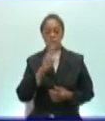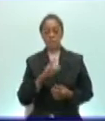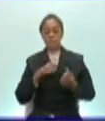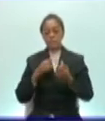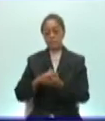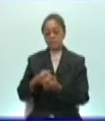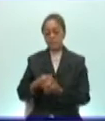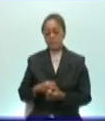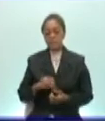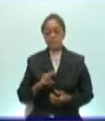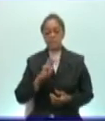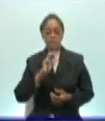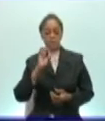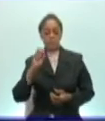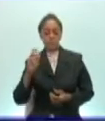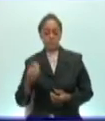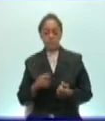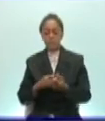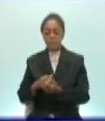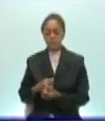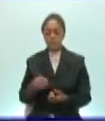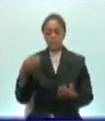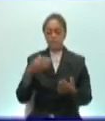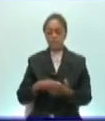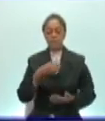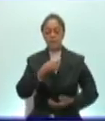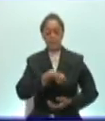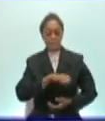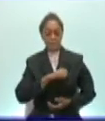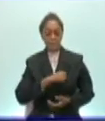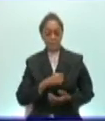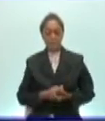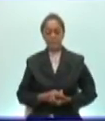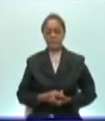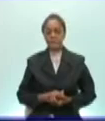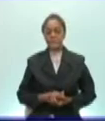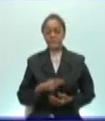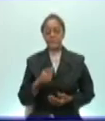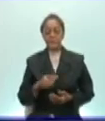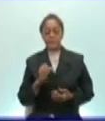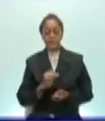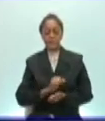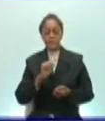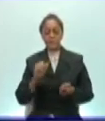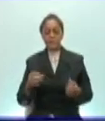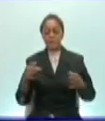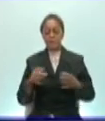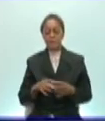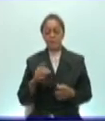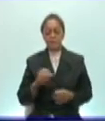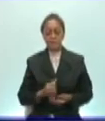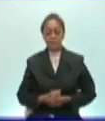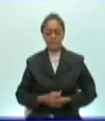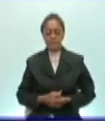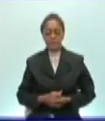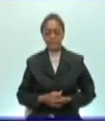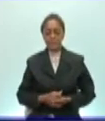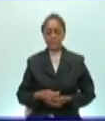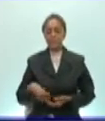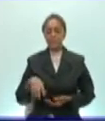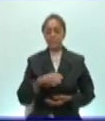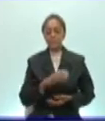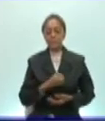Había que meterle guerra directamente a España, porque ya con el Maine se completaba el objetivo. Todo esto es